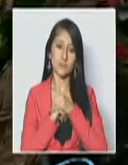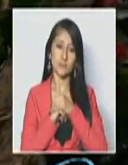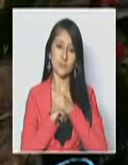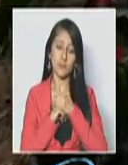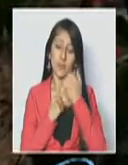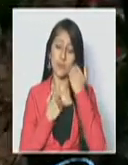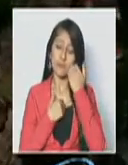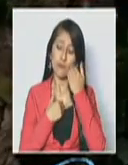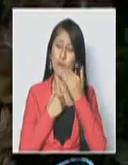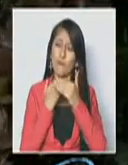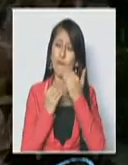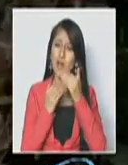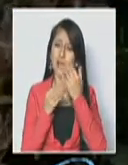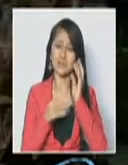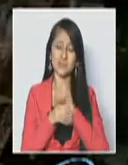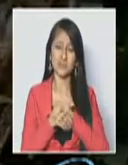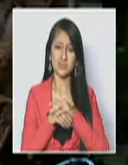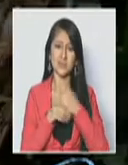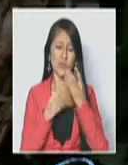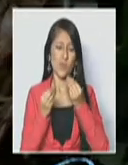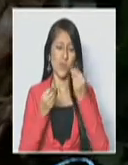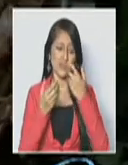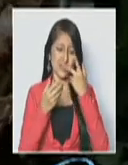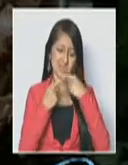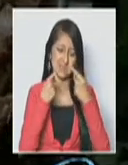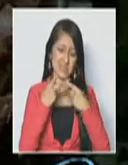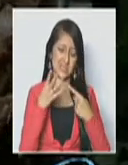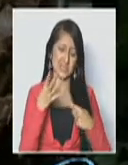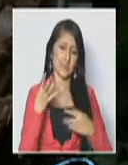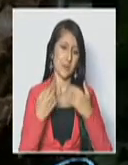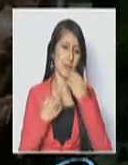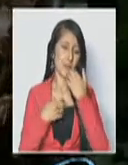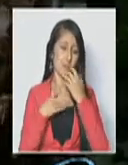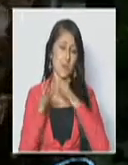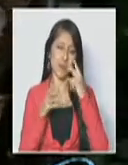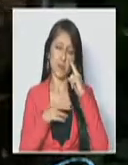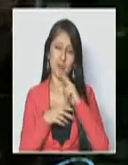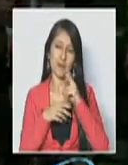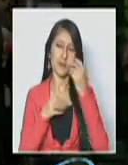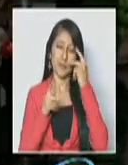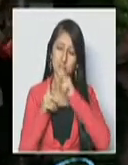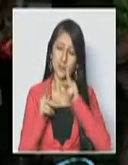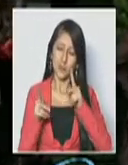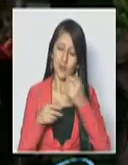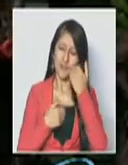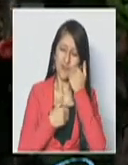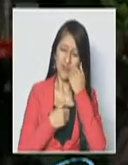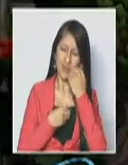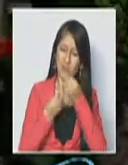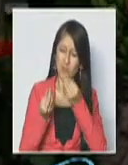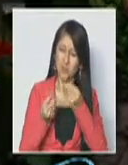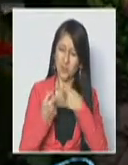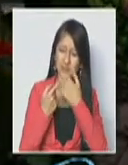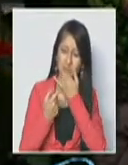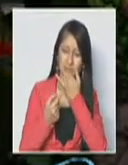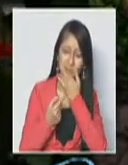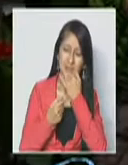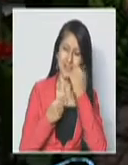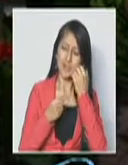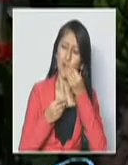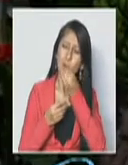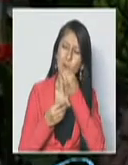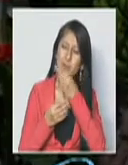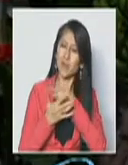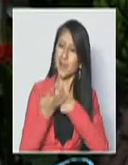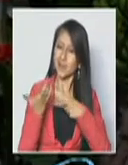se enferman tan fácil de muchas cosas uno tendría que mirar en estas personas que están